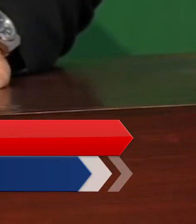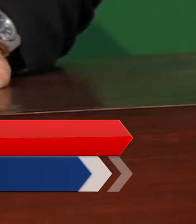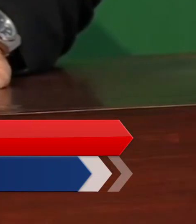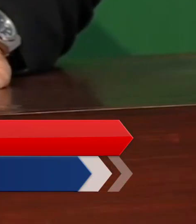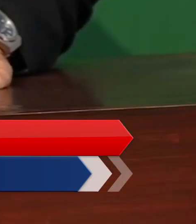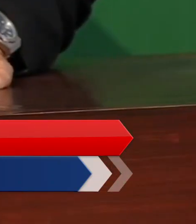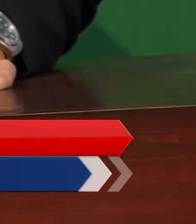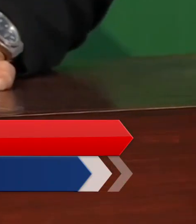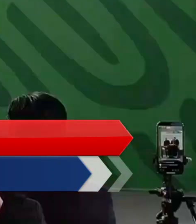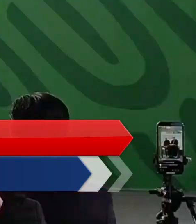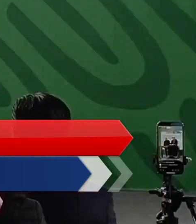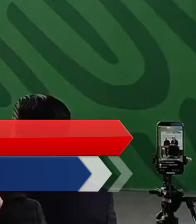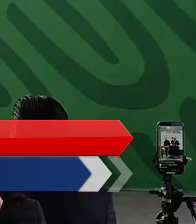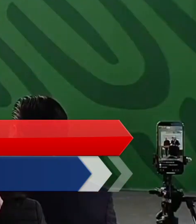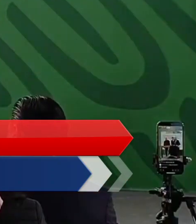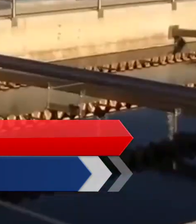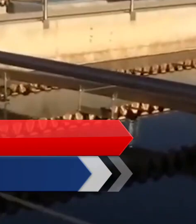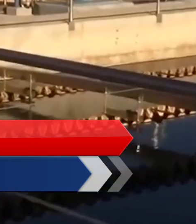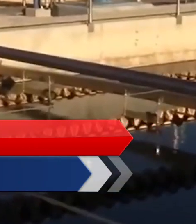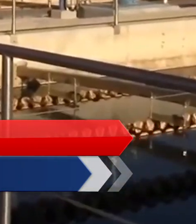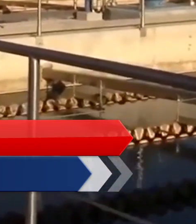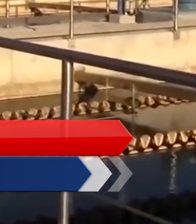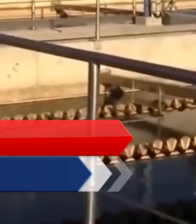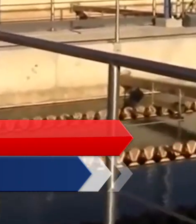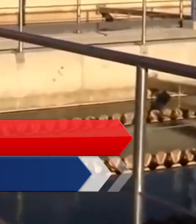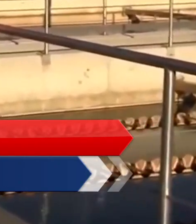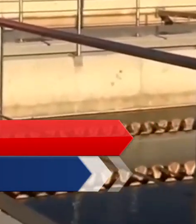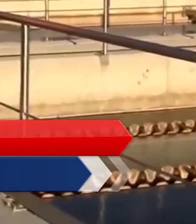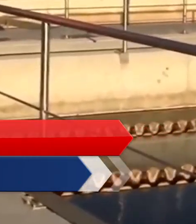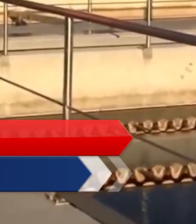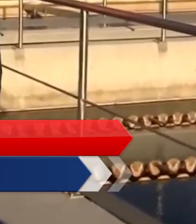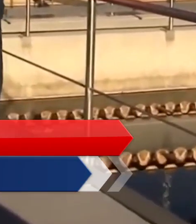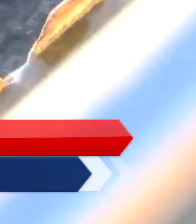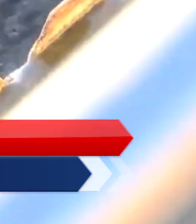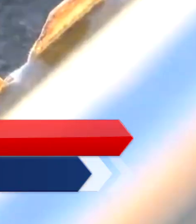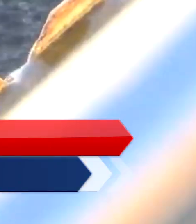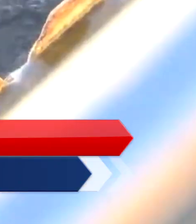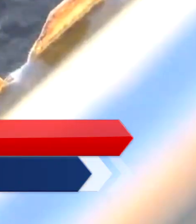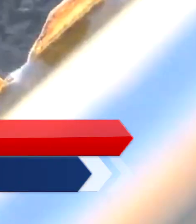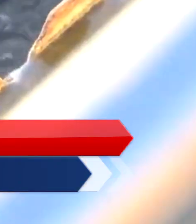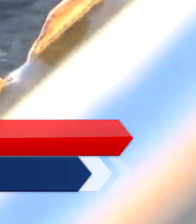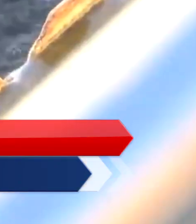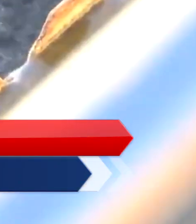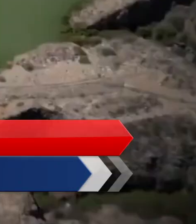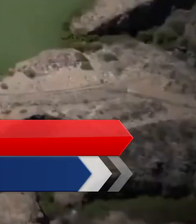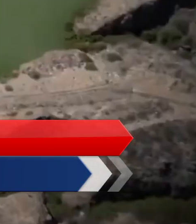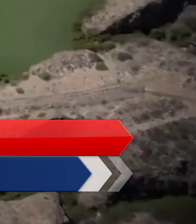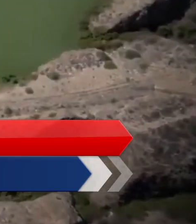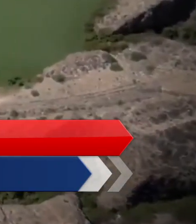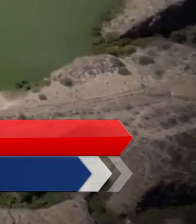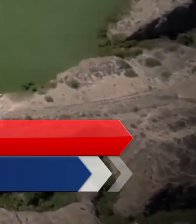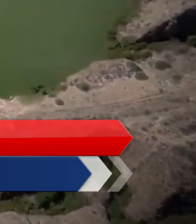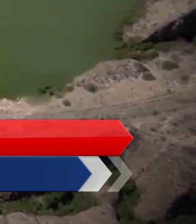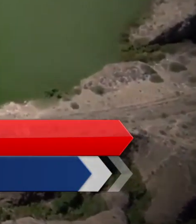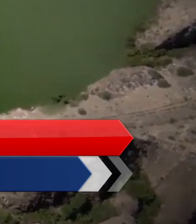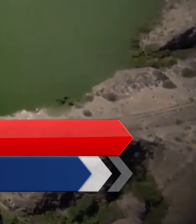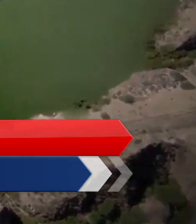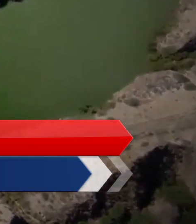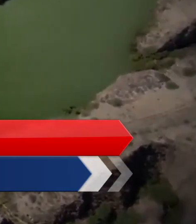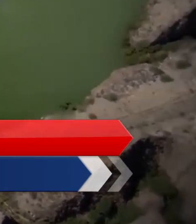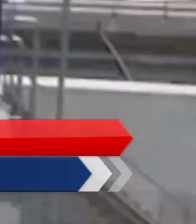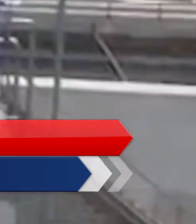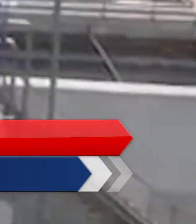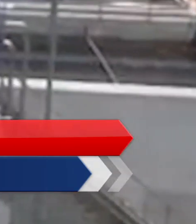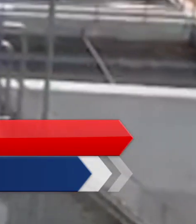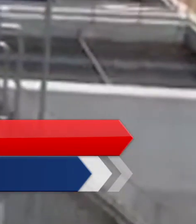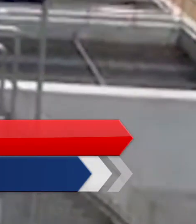Santoyo, explicó que vendrían proyectos ejecutivos con infraestructura para el tratamiento de aguas residuales y así poder potabilizar el agua, aunado a que refirieron que